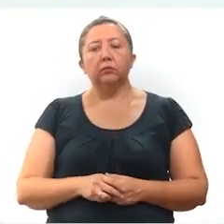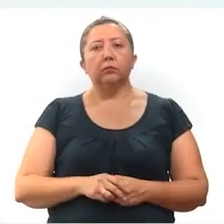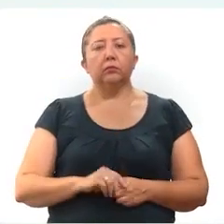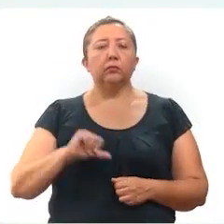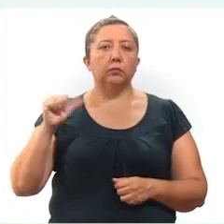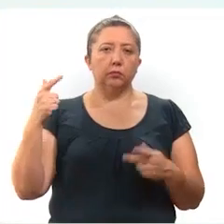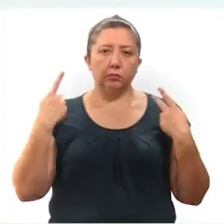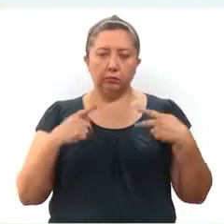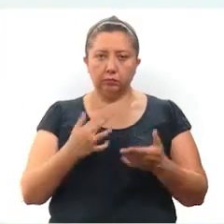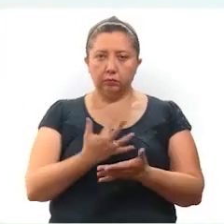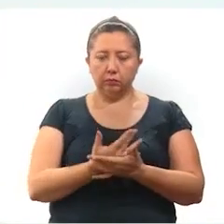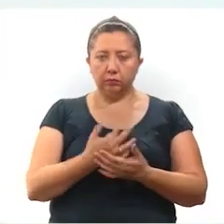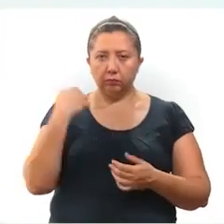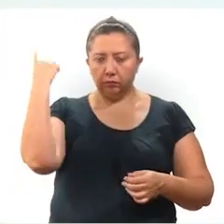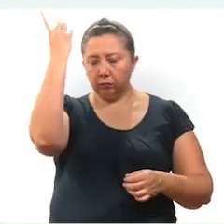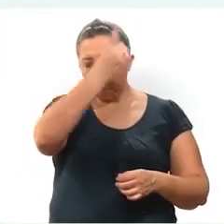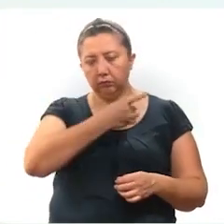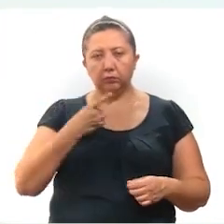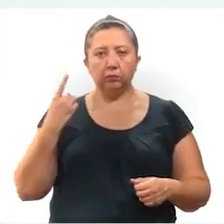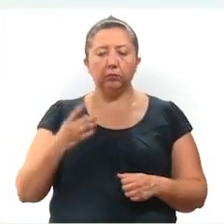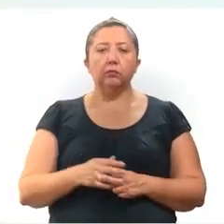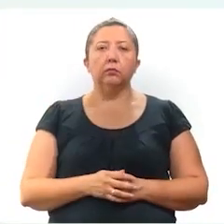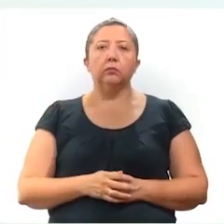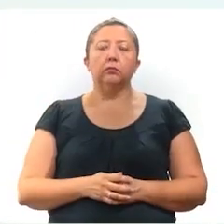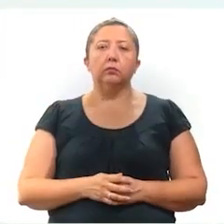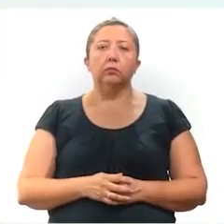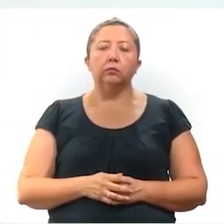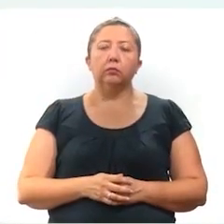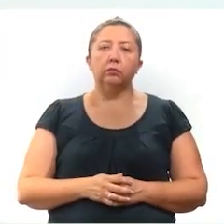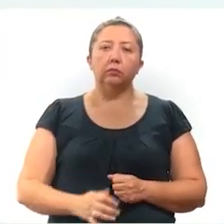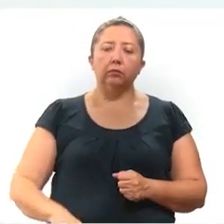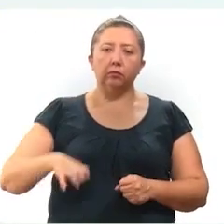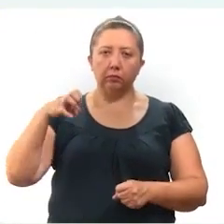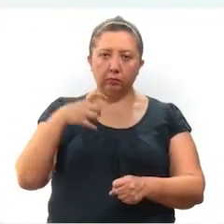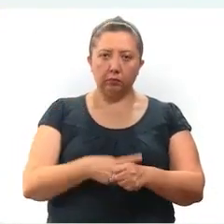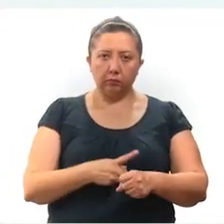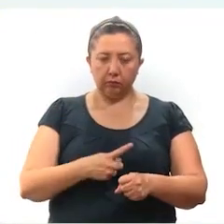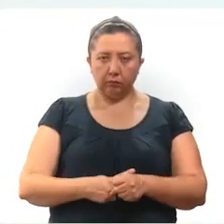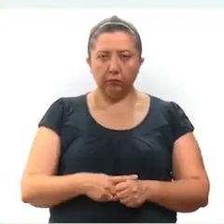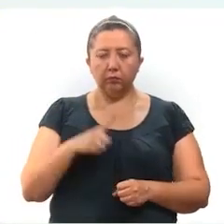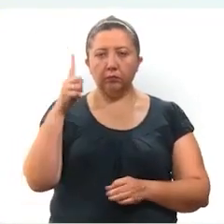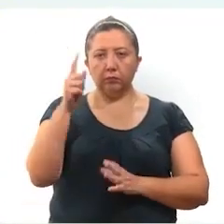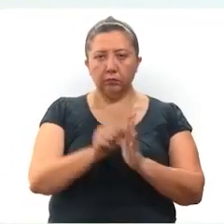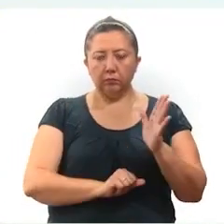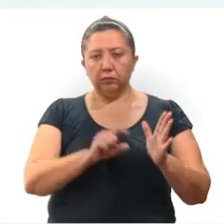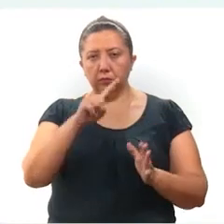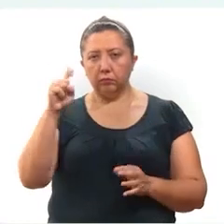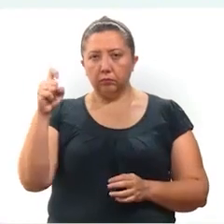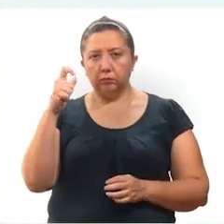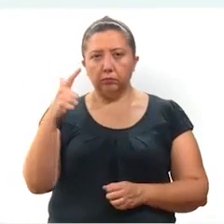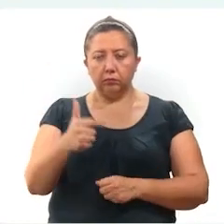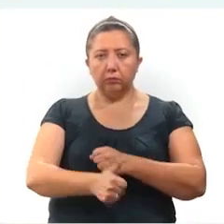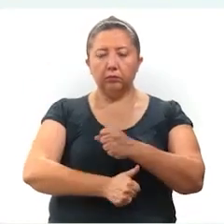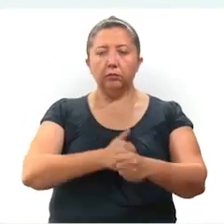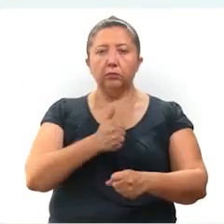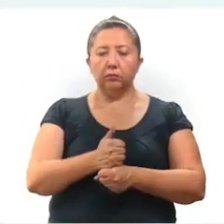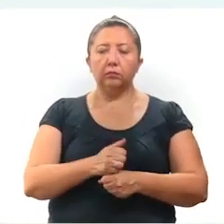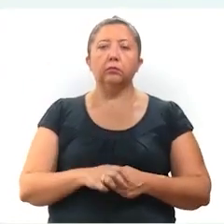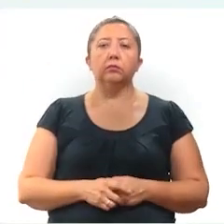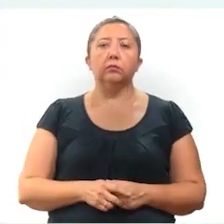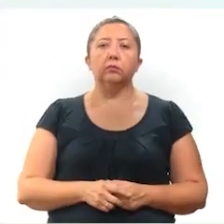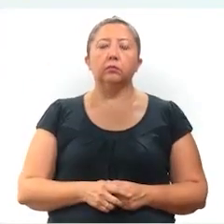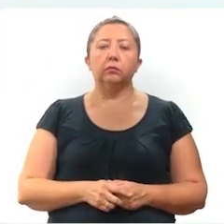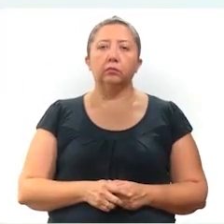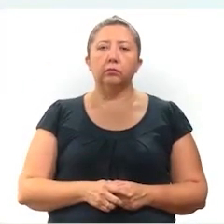total. Hay otros pacientes a la espera de diagnóstico. El rango de edad de los casos es de 1 mes a 107